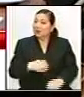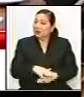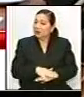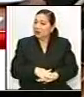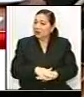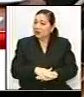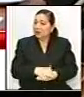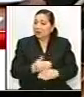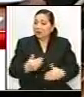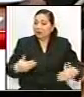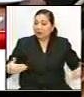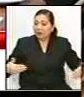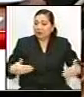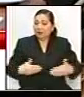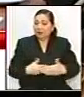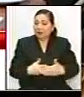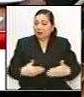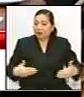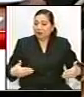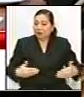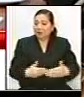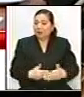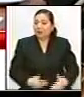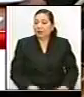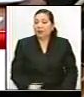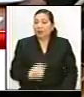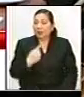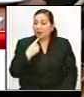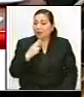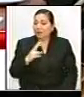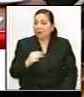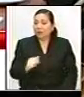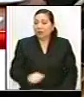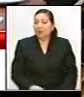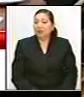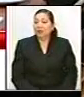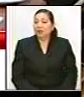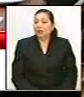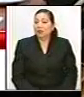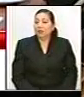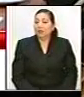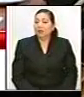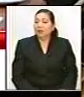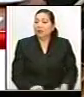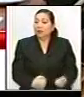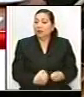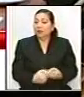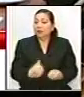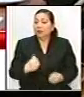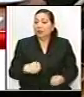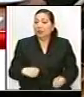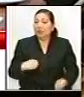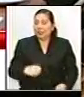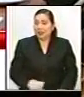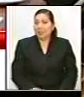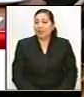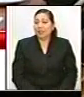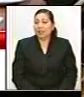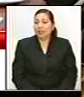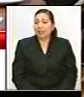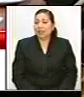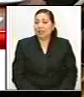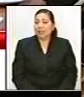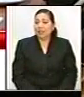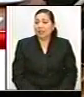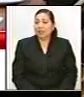para que se haga una avenida. Lo dije al alcalde, no, que no, que Yo te apoyé para que seas alcalde. Quiero que me hagas